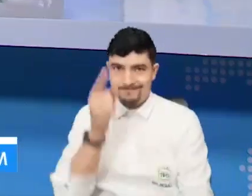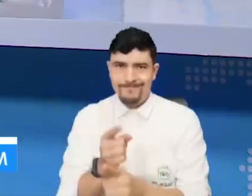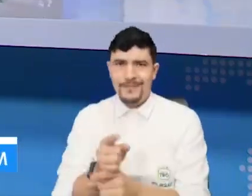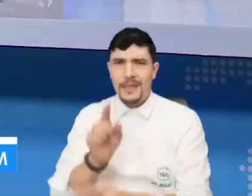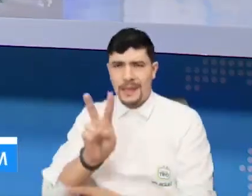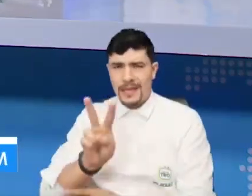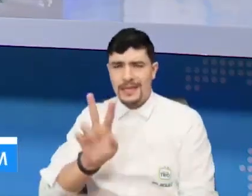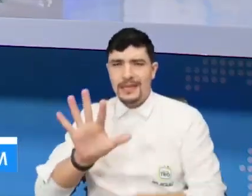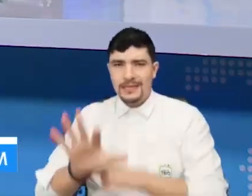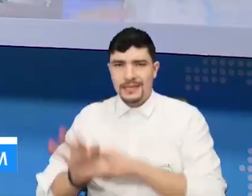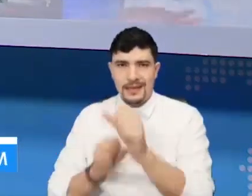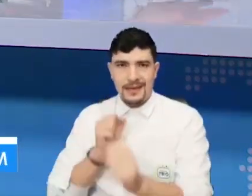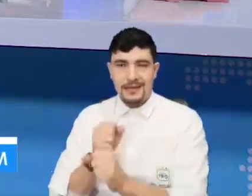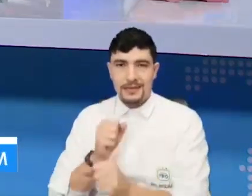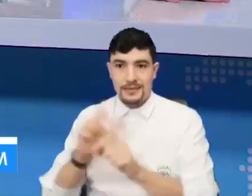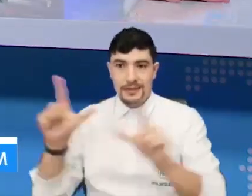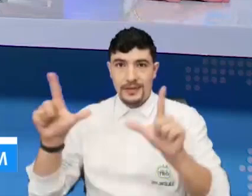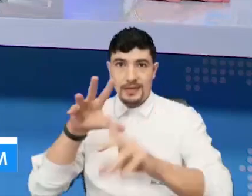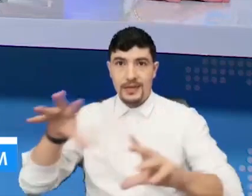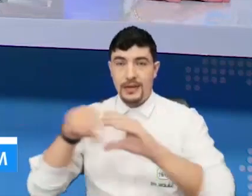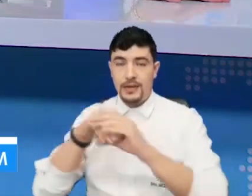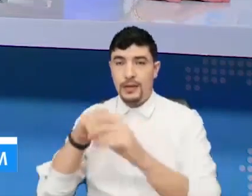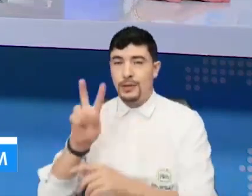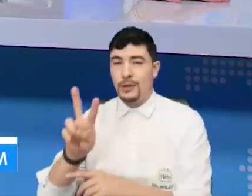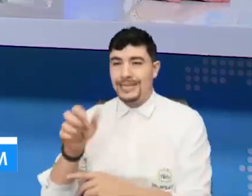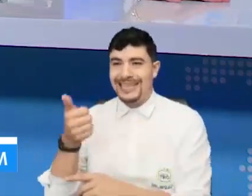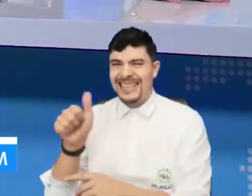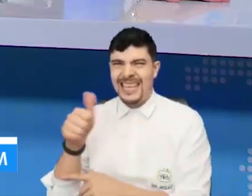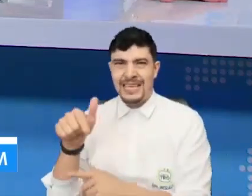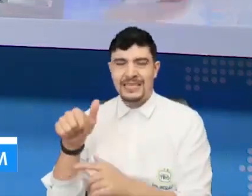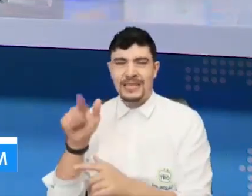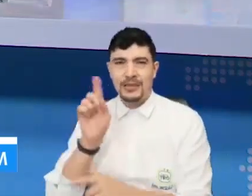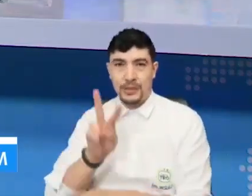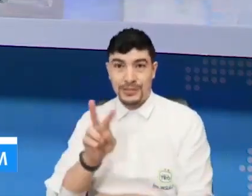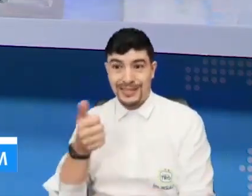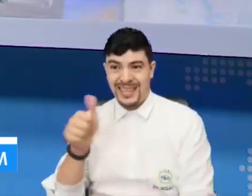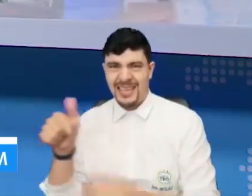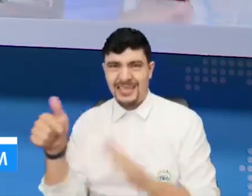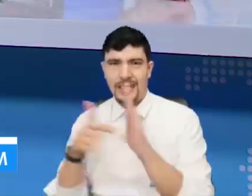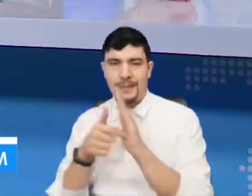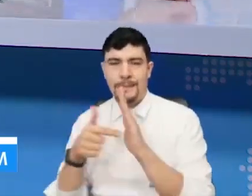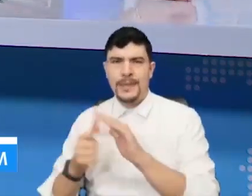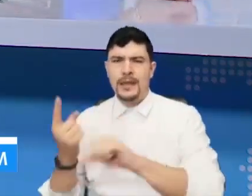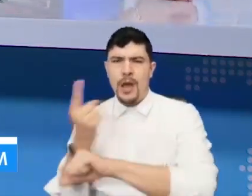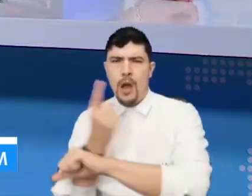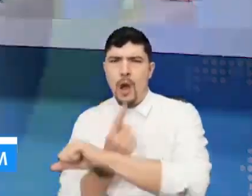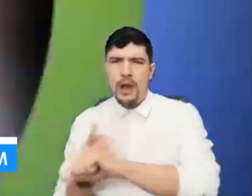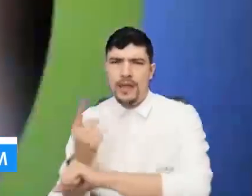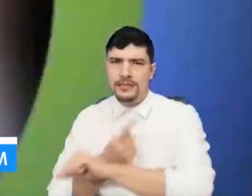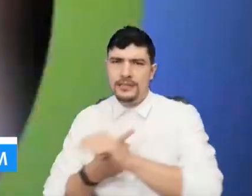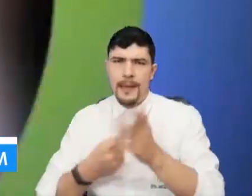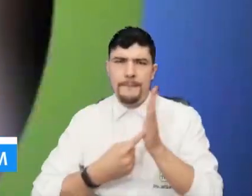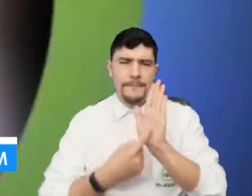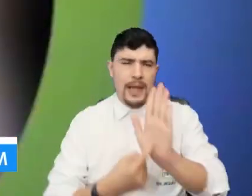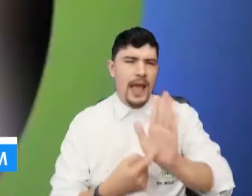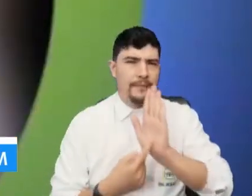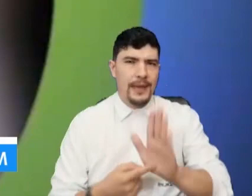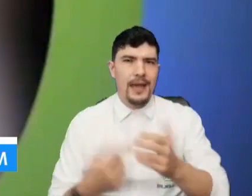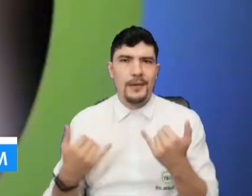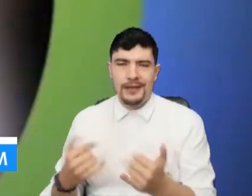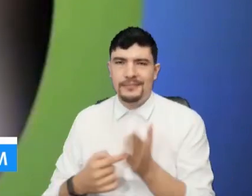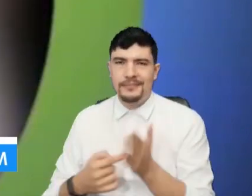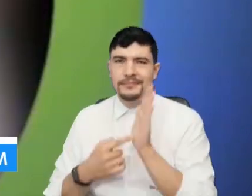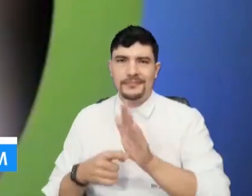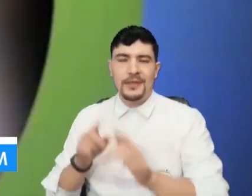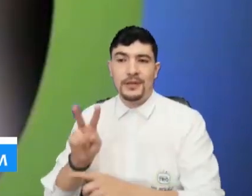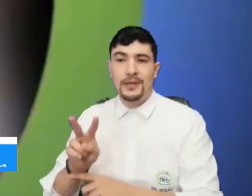contamos que con 210.000 horas de emisión celebramos estos 25 años de nuestro canal Tro. Mi llamado es a que sean